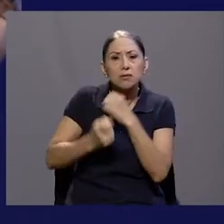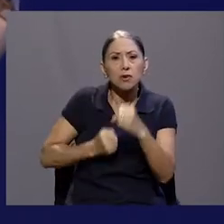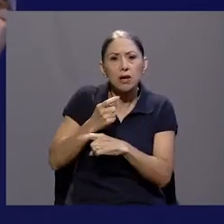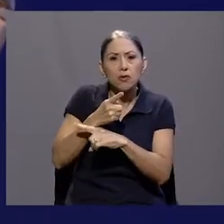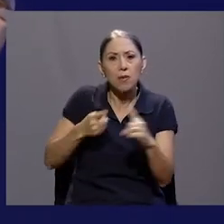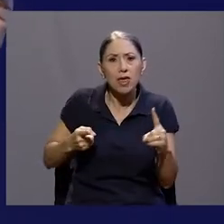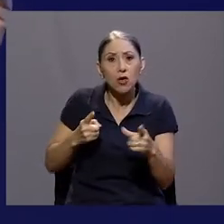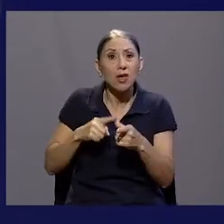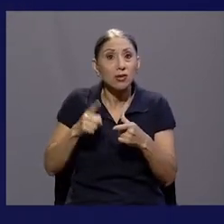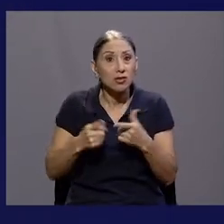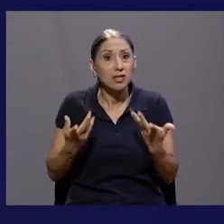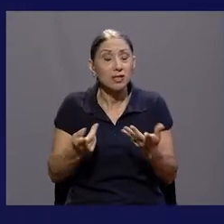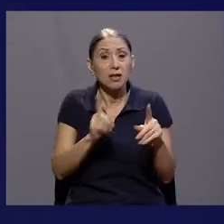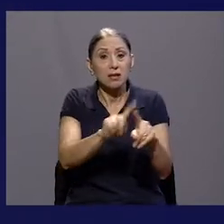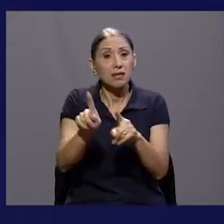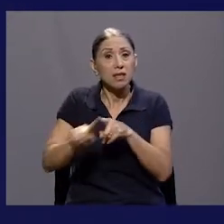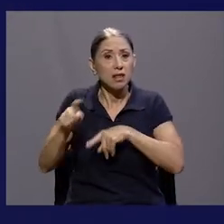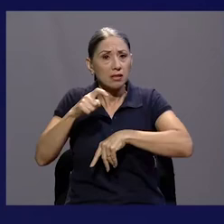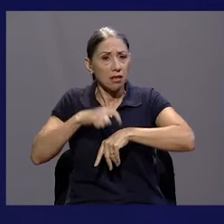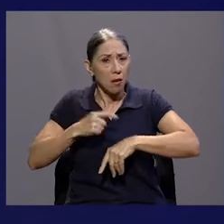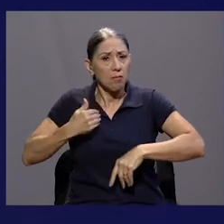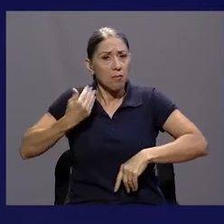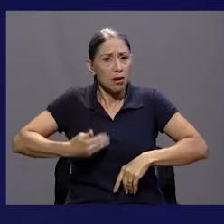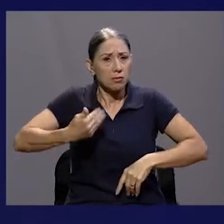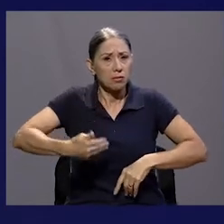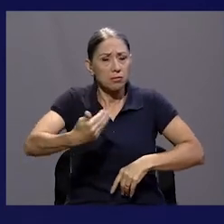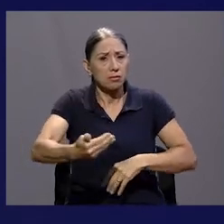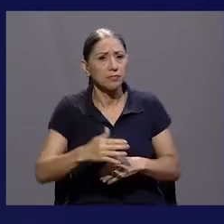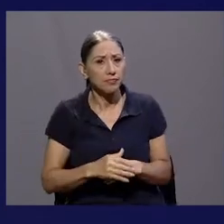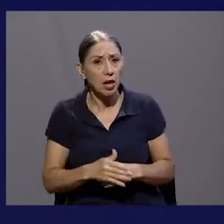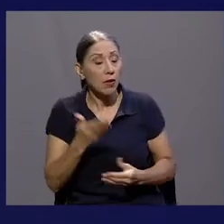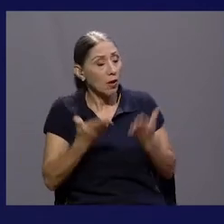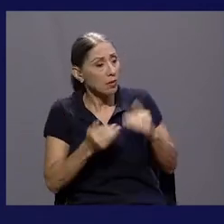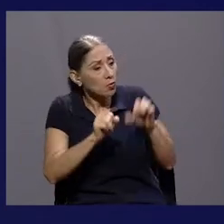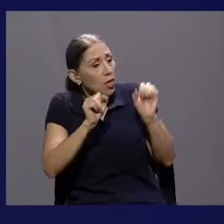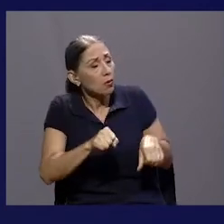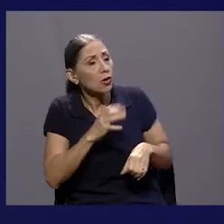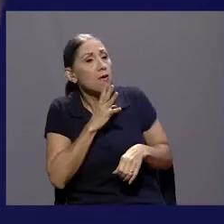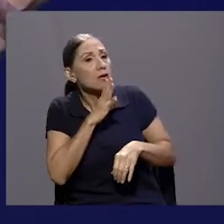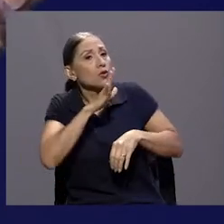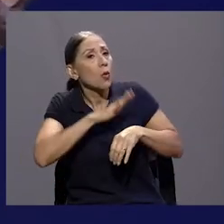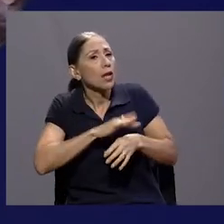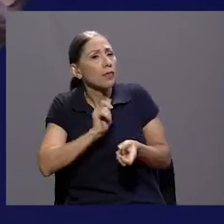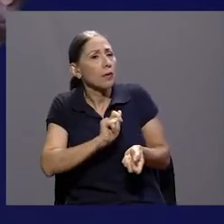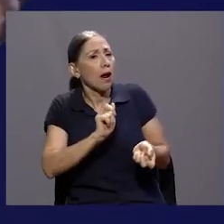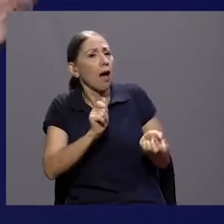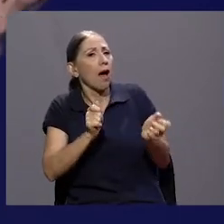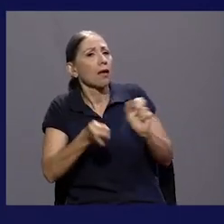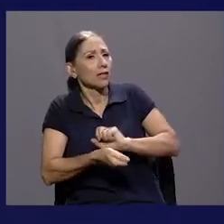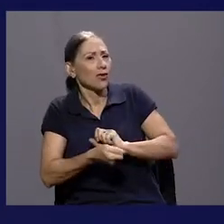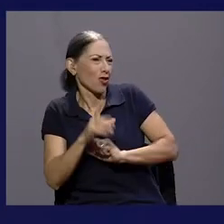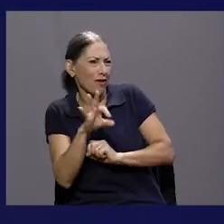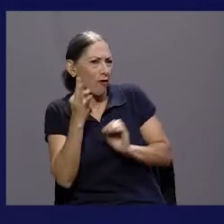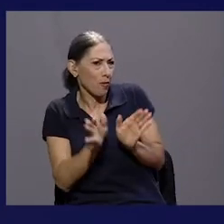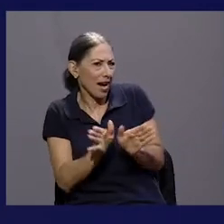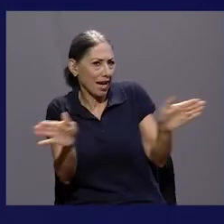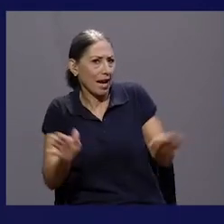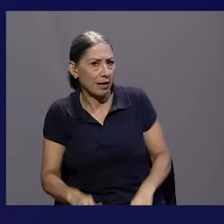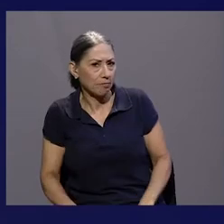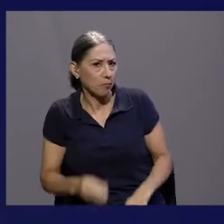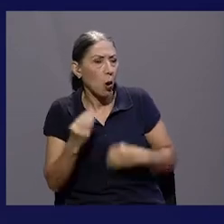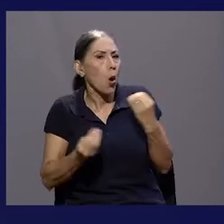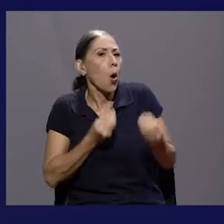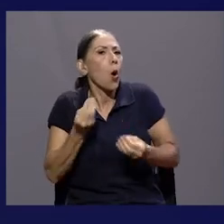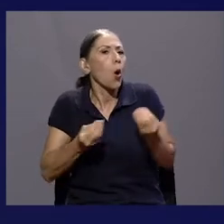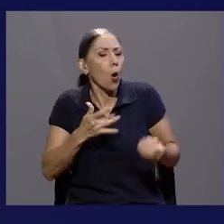distintas etapas tal vez si hacemos una una transición de cómo nos por supuesto estamos generalizando verdad pero como pudimos habernos